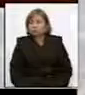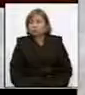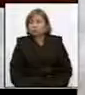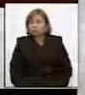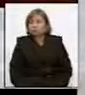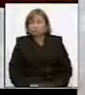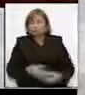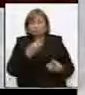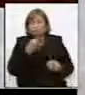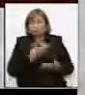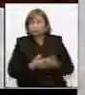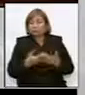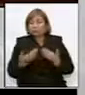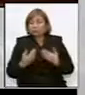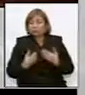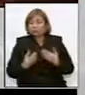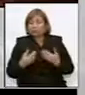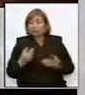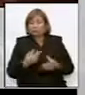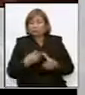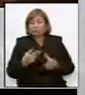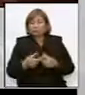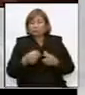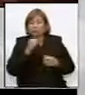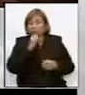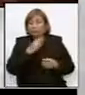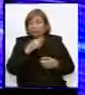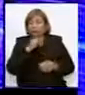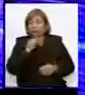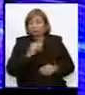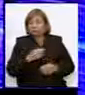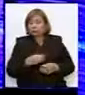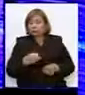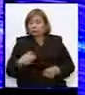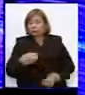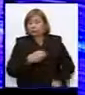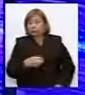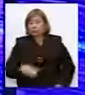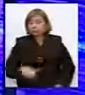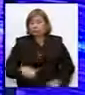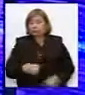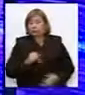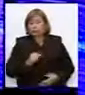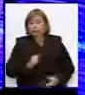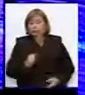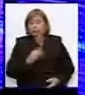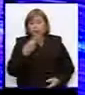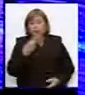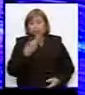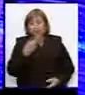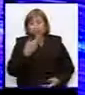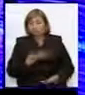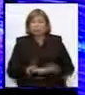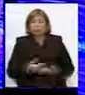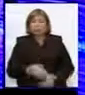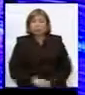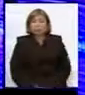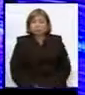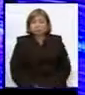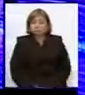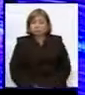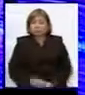Bien, hemos tenido entonces esta breve conferencia del presidente del Congreso, Daniel Salaverry, quien ha